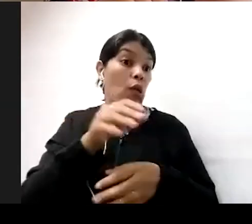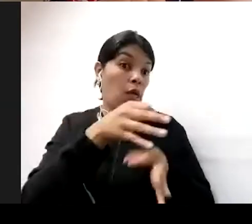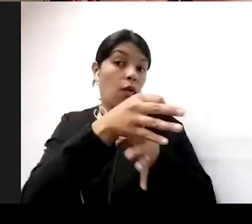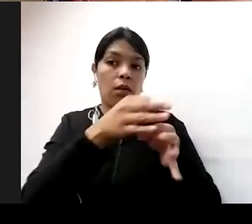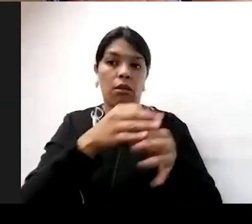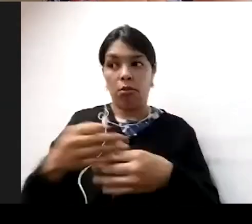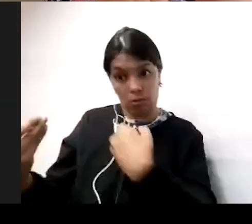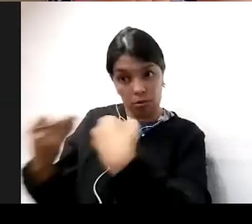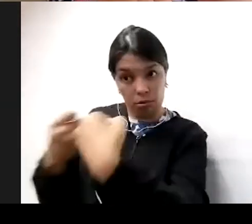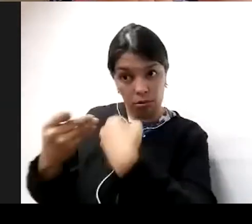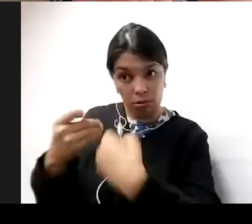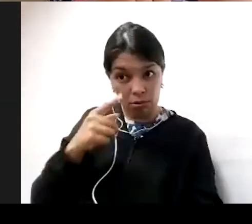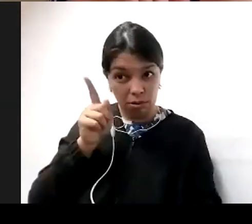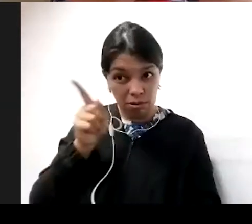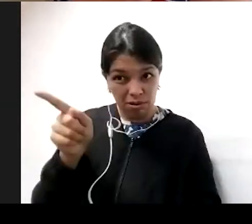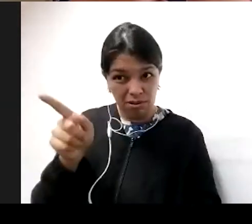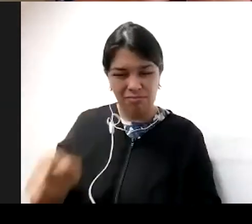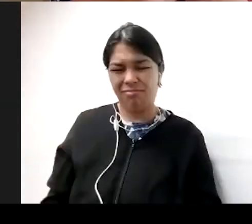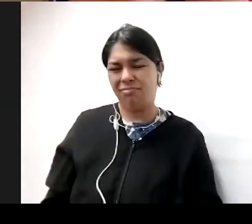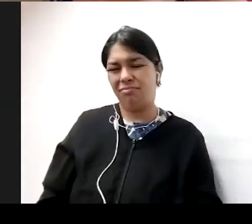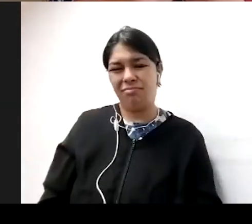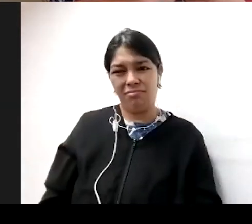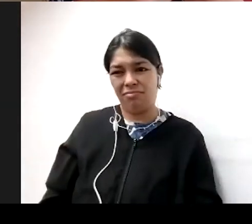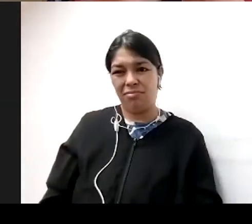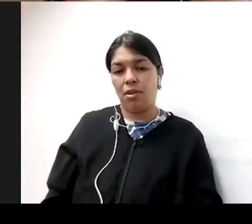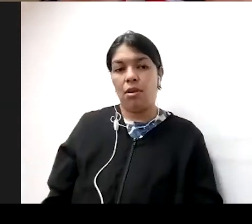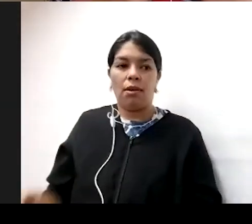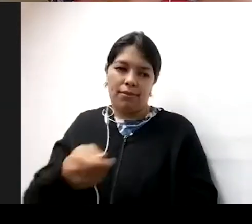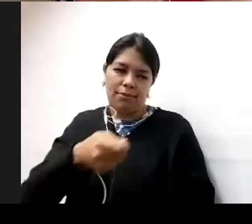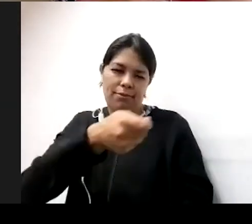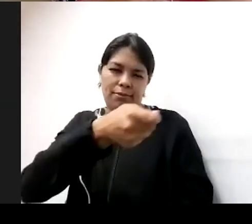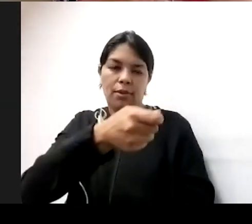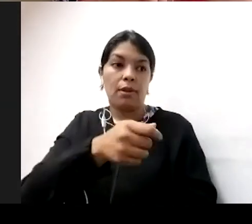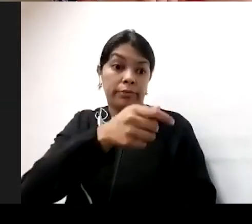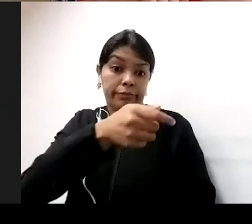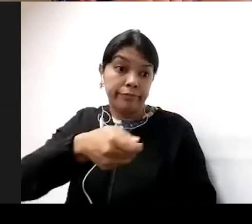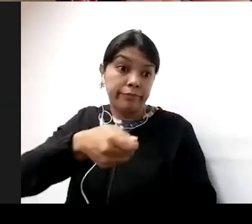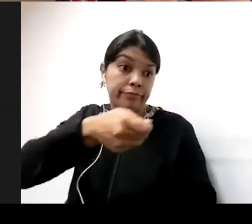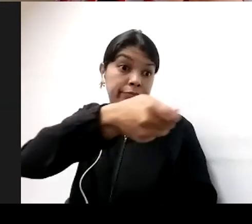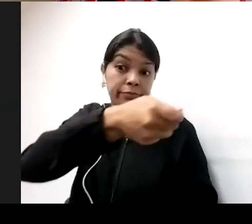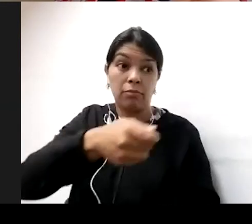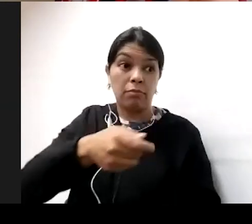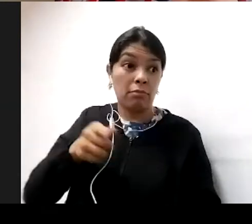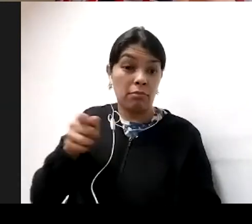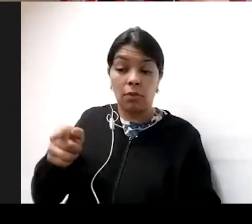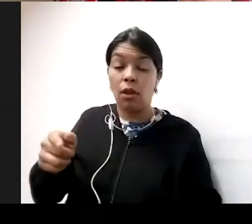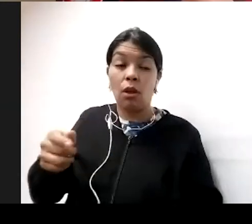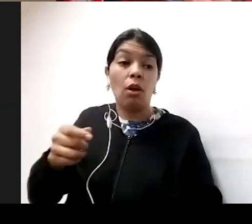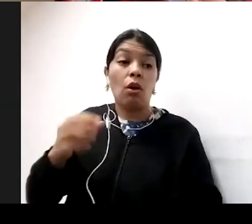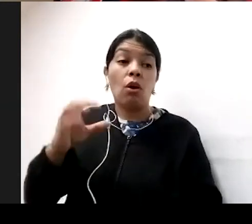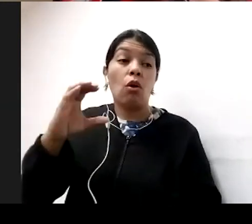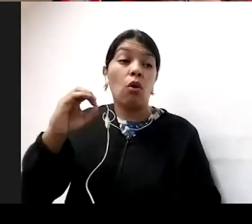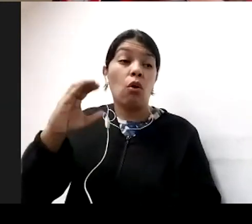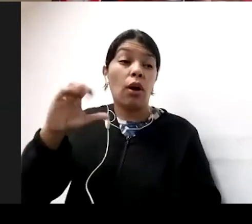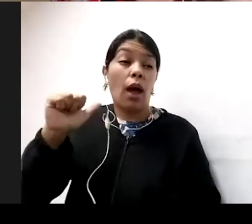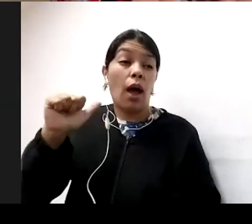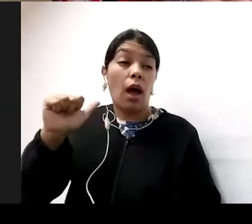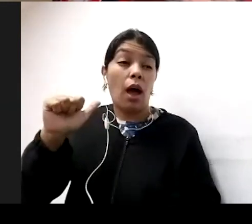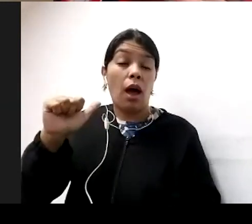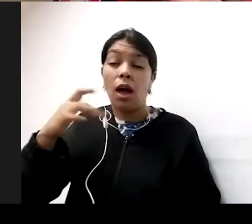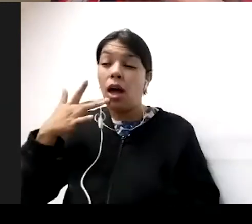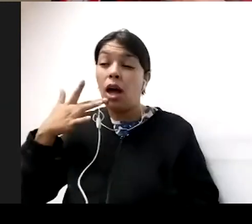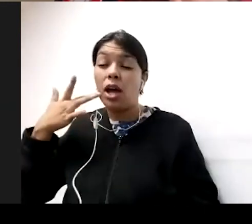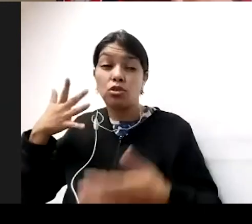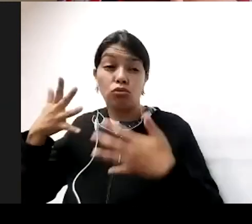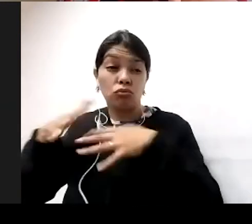a consumir el pegado de la olla donde cocinan la cocaína con el ácido bórico. No, el que les